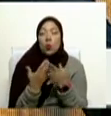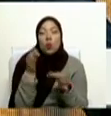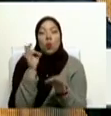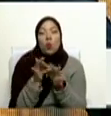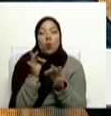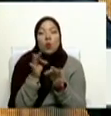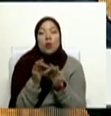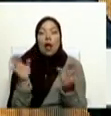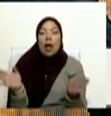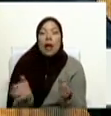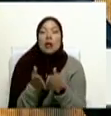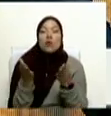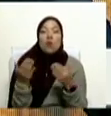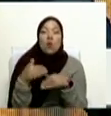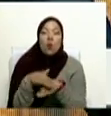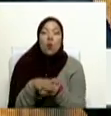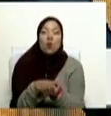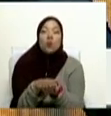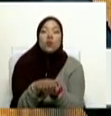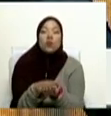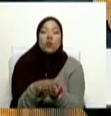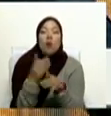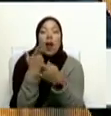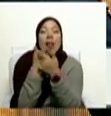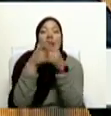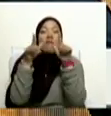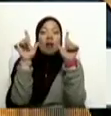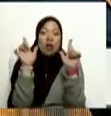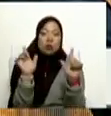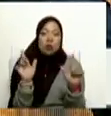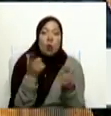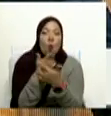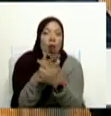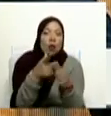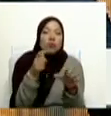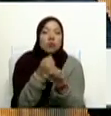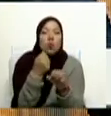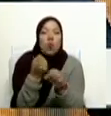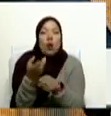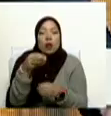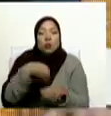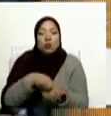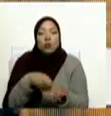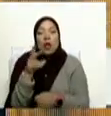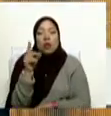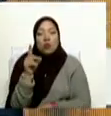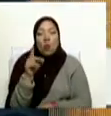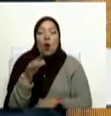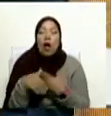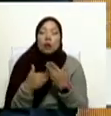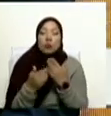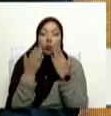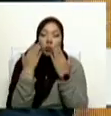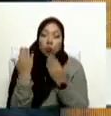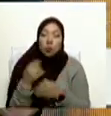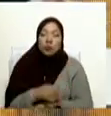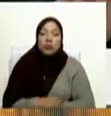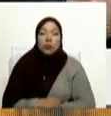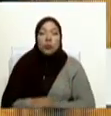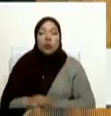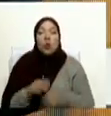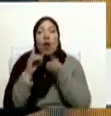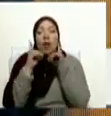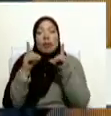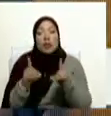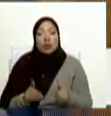que incursiona esto es una Liberación e una incorporación a la República de Colombia podemos decir que el